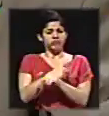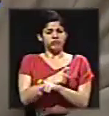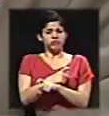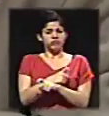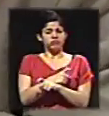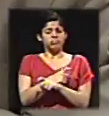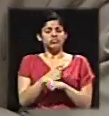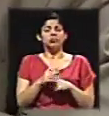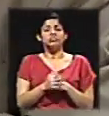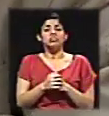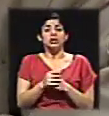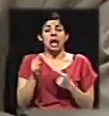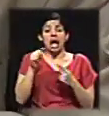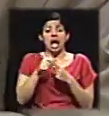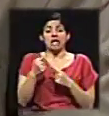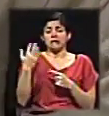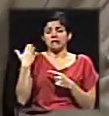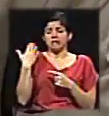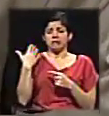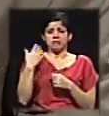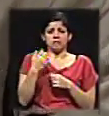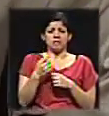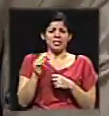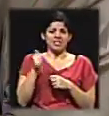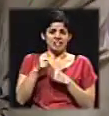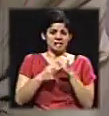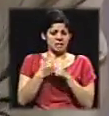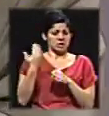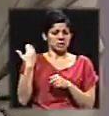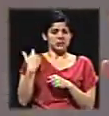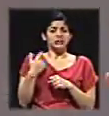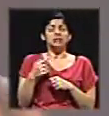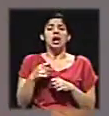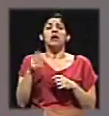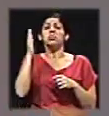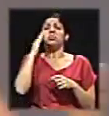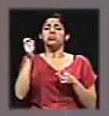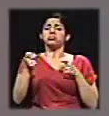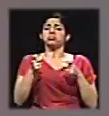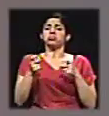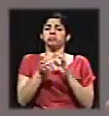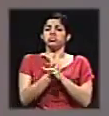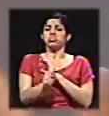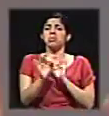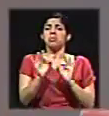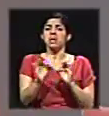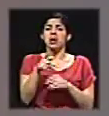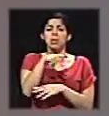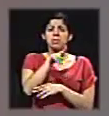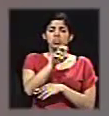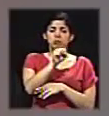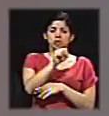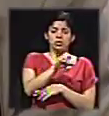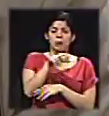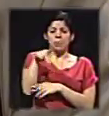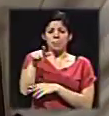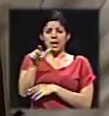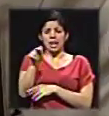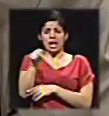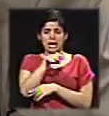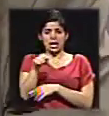que hasta la década pasada, digamos, la manejaban muy bien tanto el PUSC como el